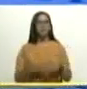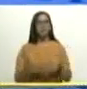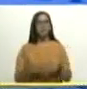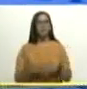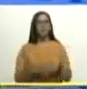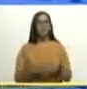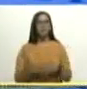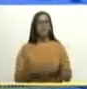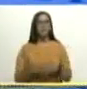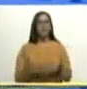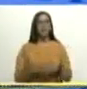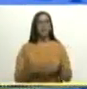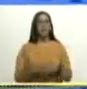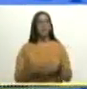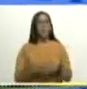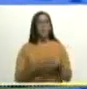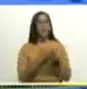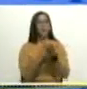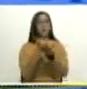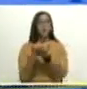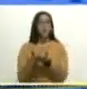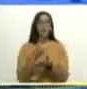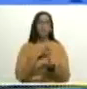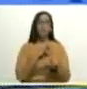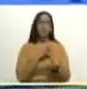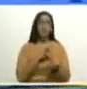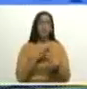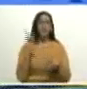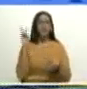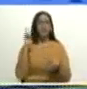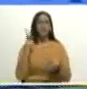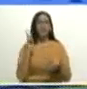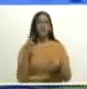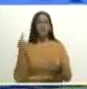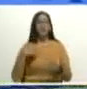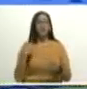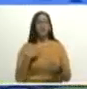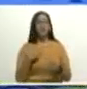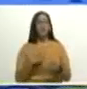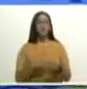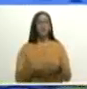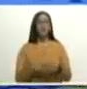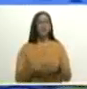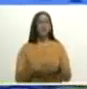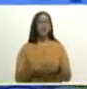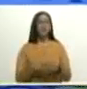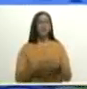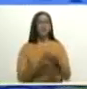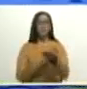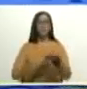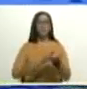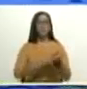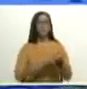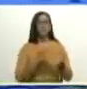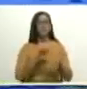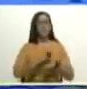Pero el bienestar social, el estado de seguridad social de Venezuela tiene que ser recuperado. Está